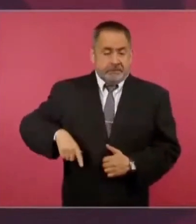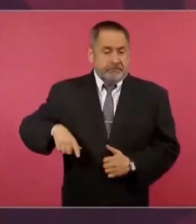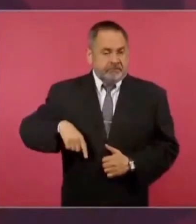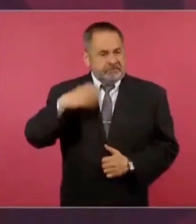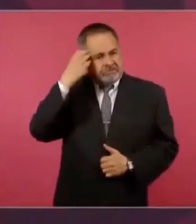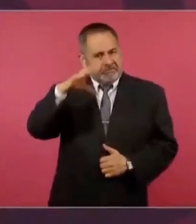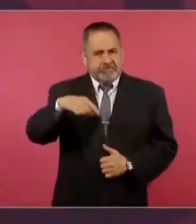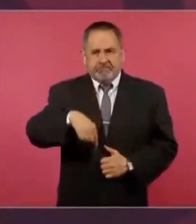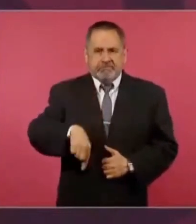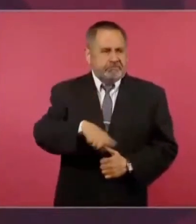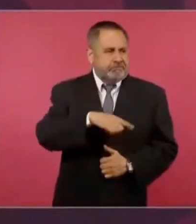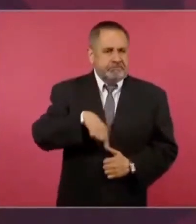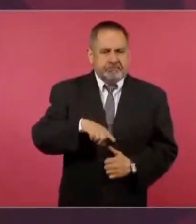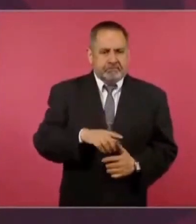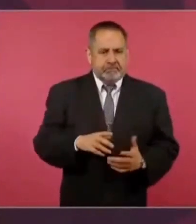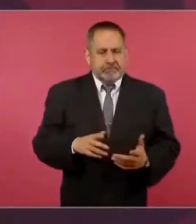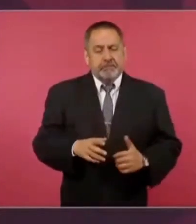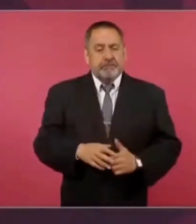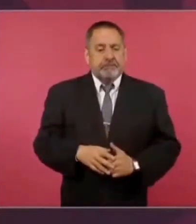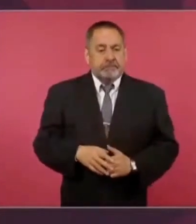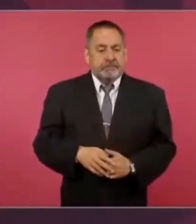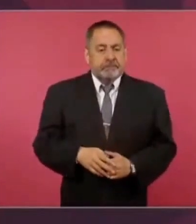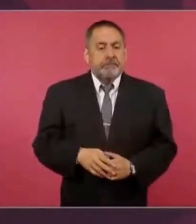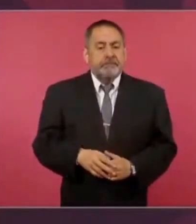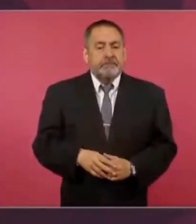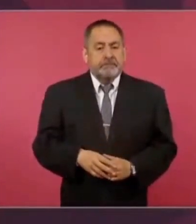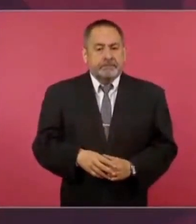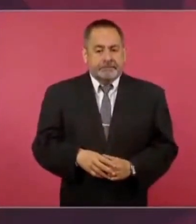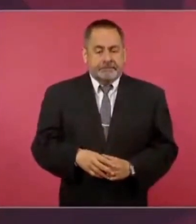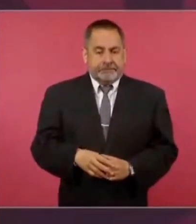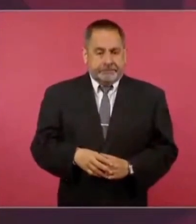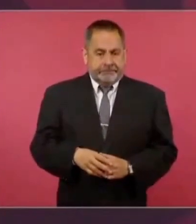Por eso ayer